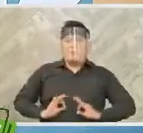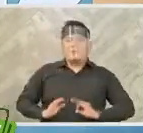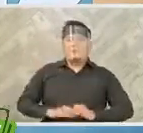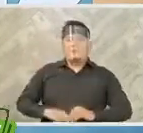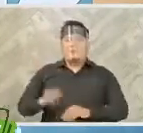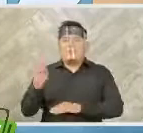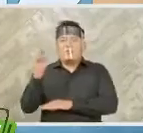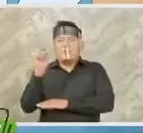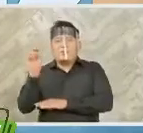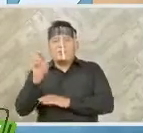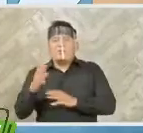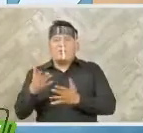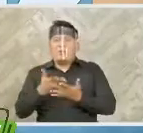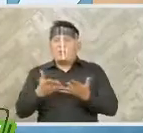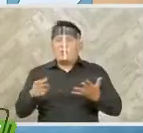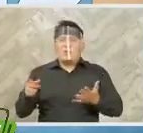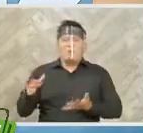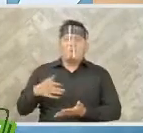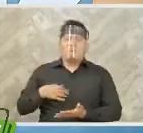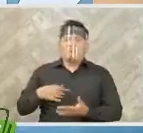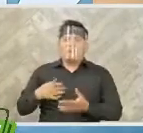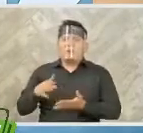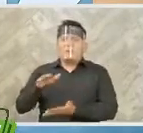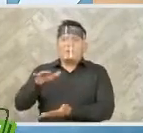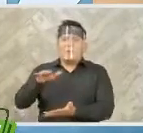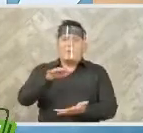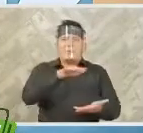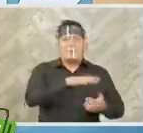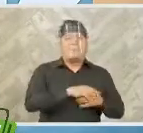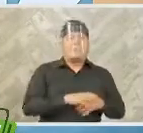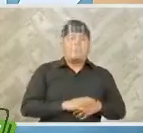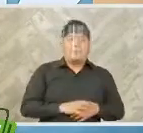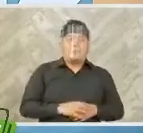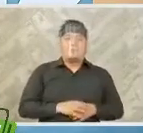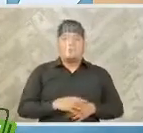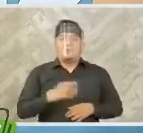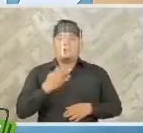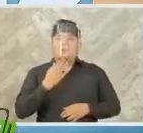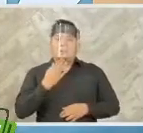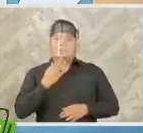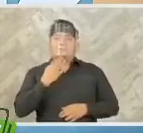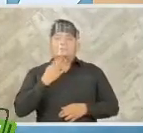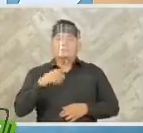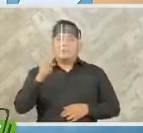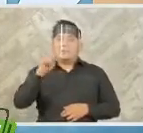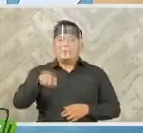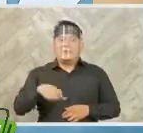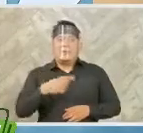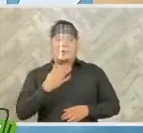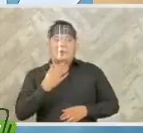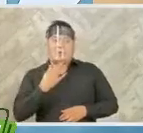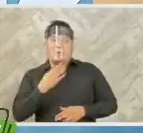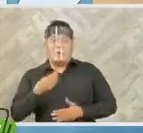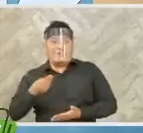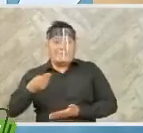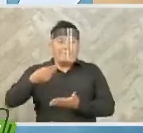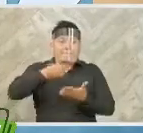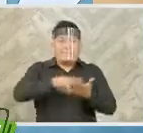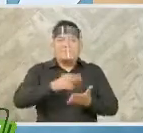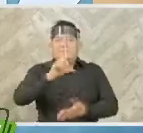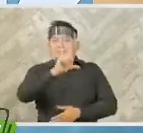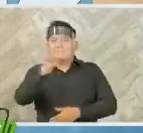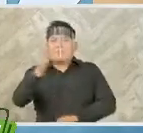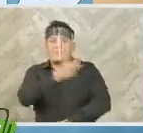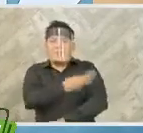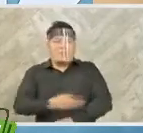Fiscalía. También todo lo relacionado con recompensas, por ejemplo, 100 millones de pesos invertidos para